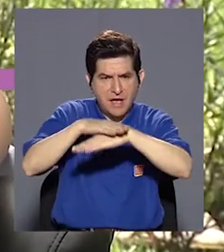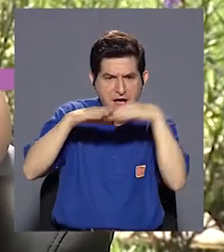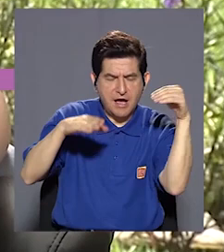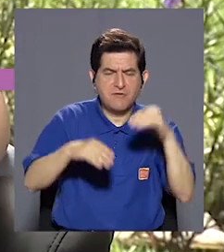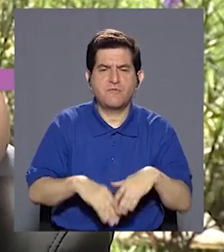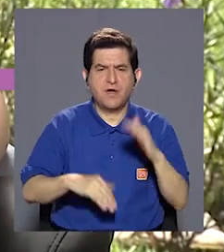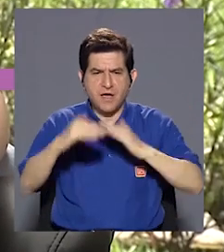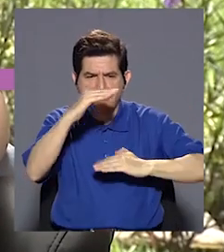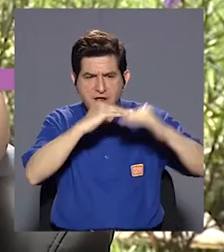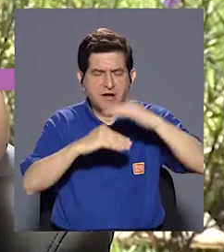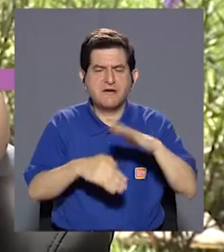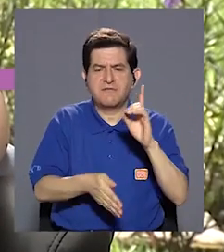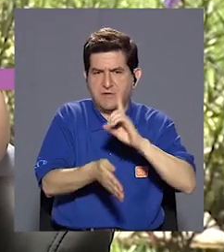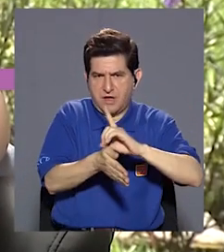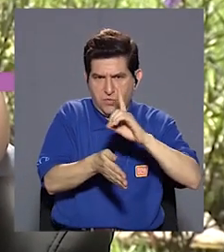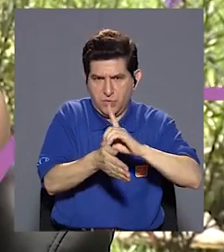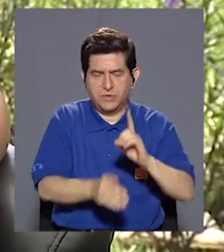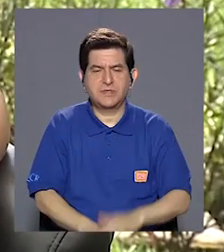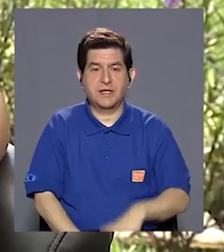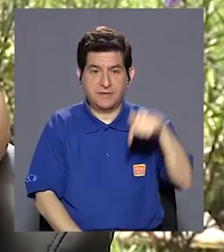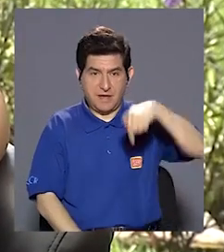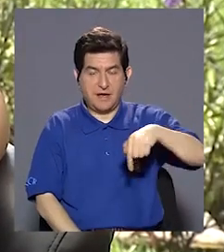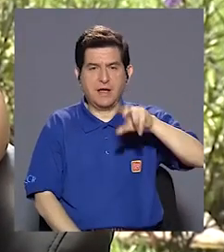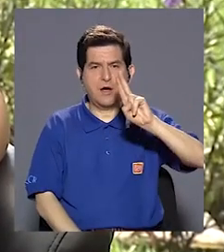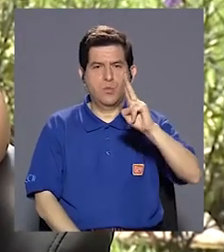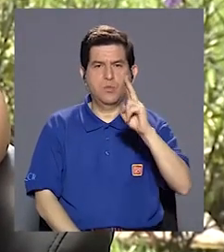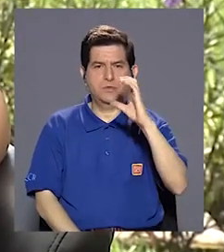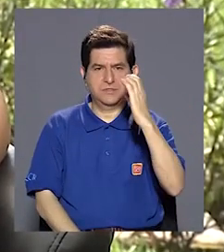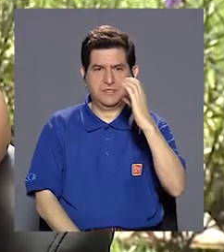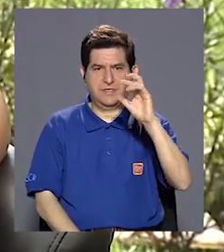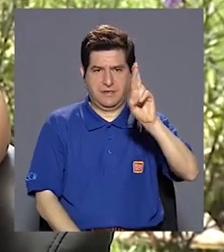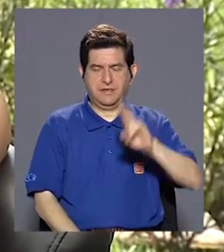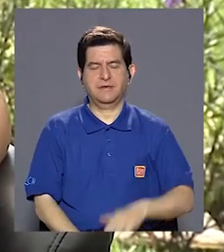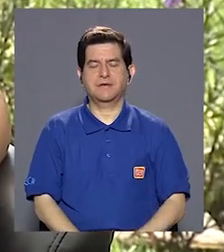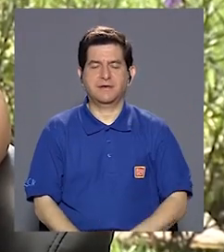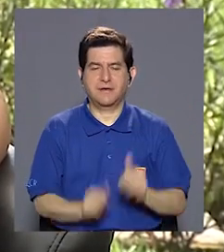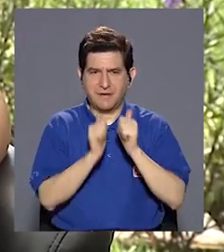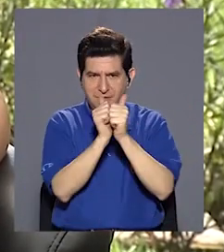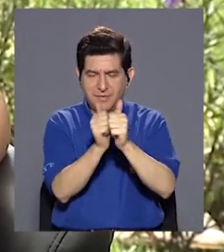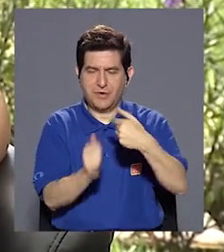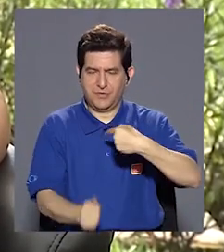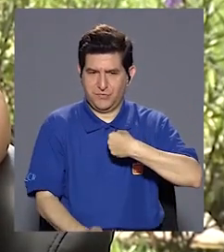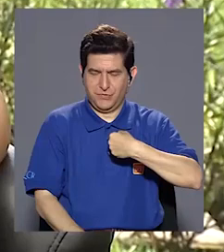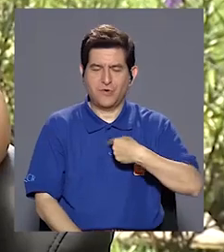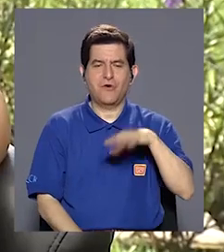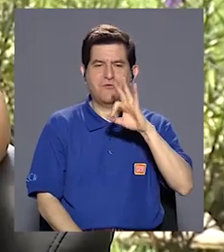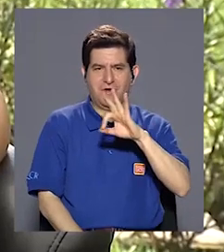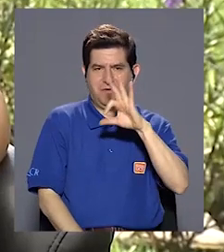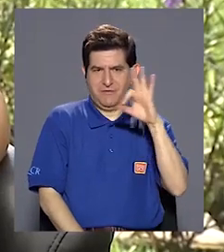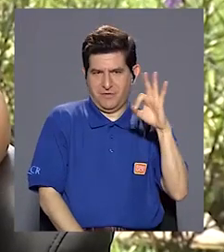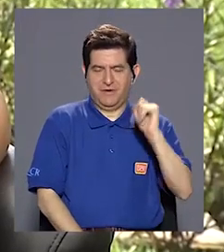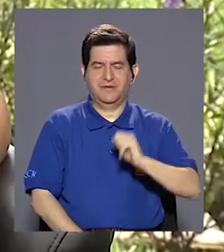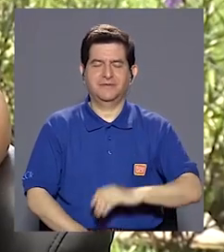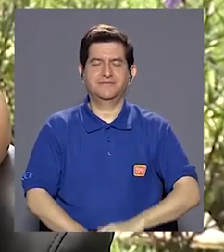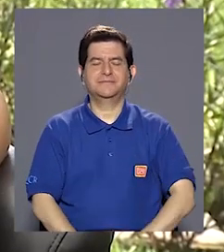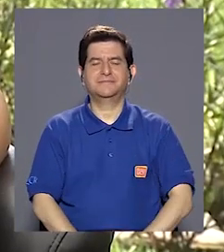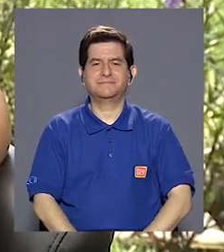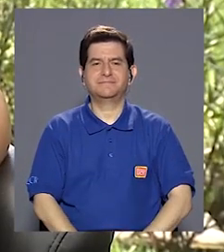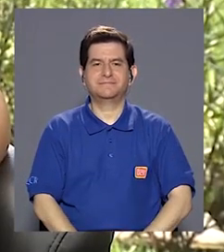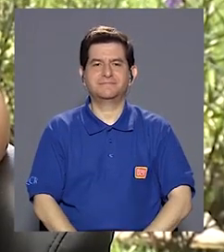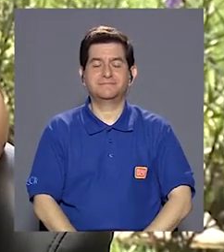las afueras de la Facultad de Medicina en la Universidad de Costa Rica, les acompaña su servidora Fabiola